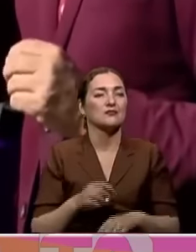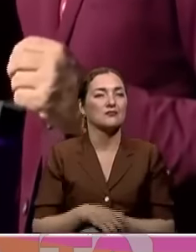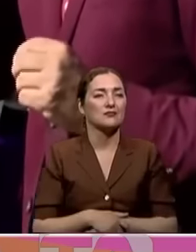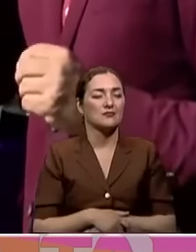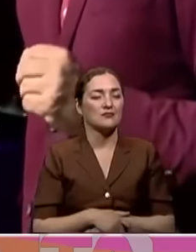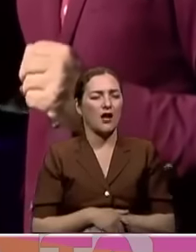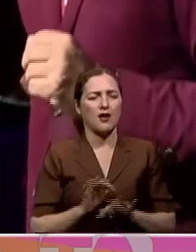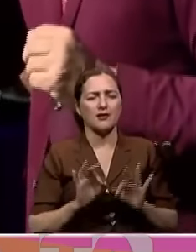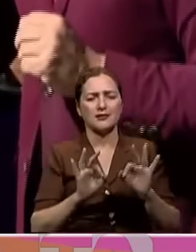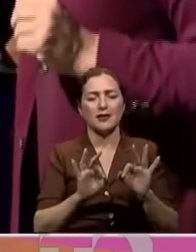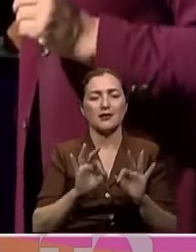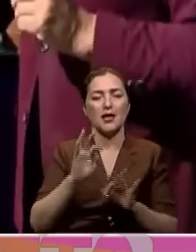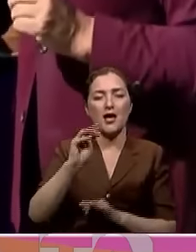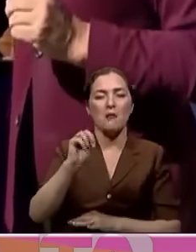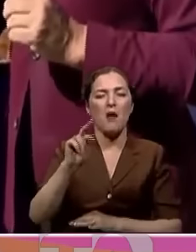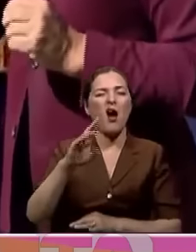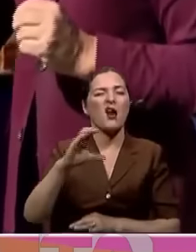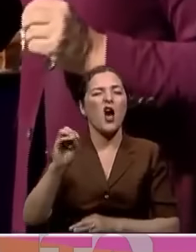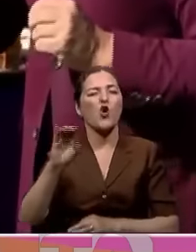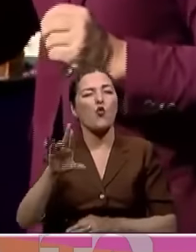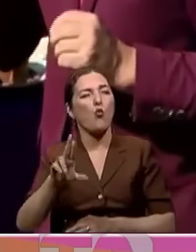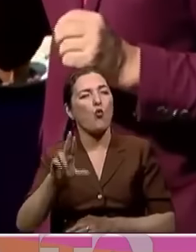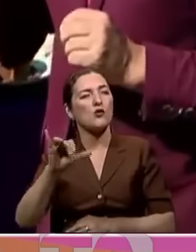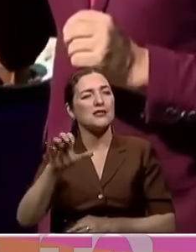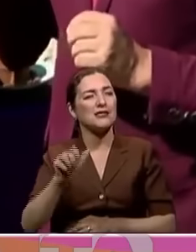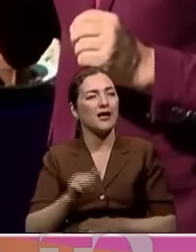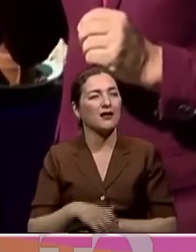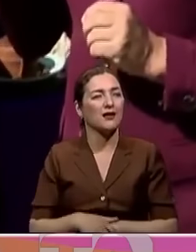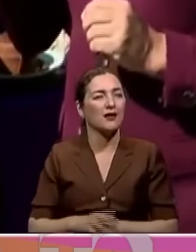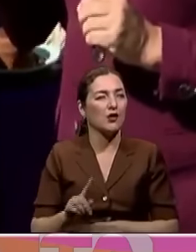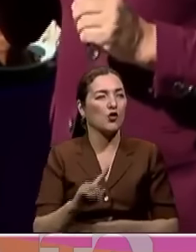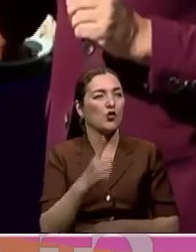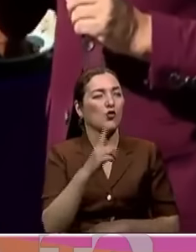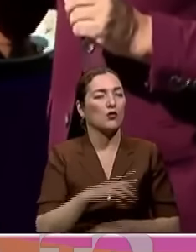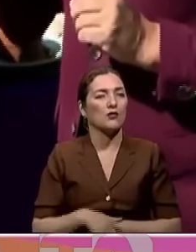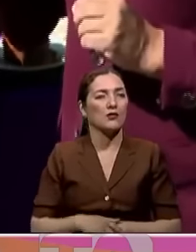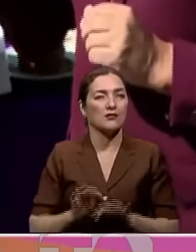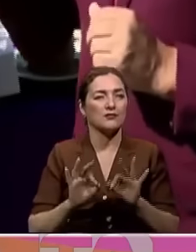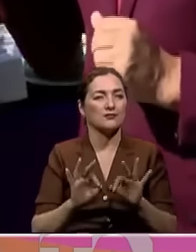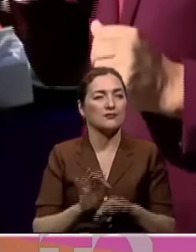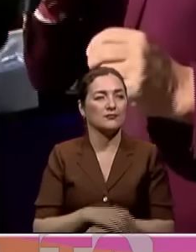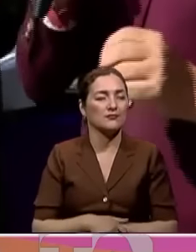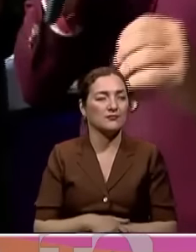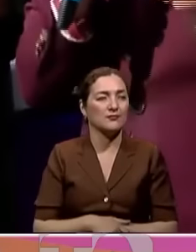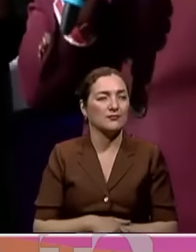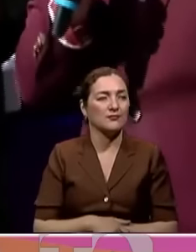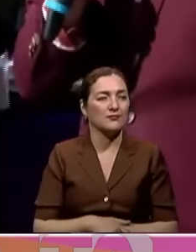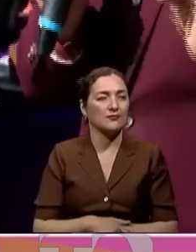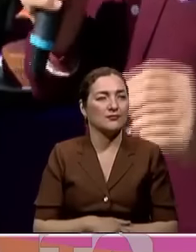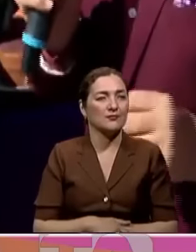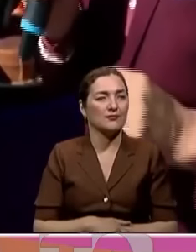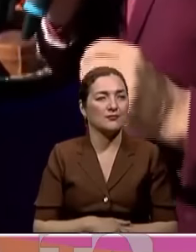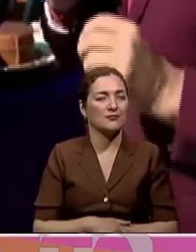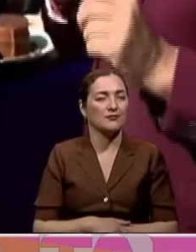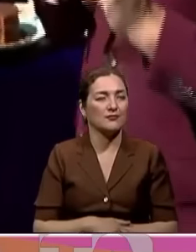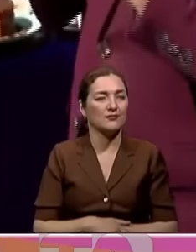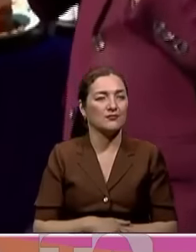relleno espectacular de maracuyá para que lo puedan disfrutar. Es el único y sobre todo está excelente, excelente. Eso fue un